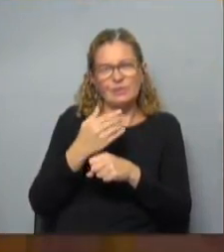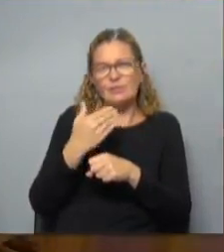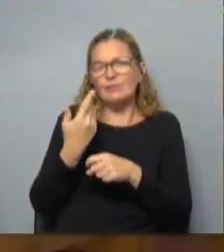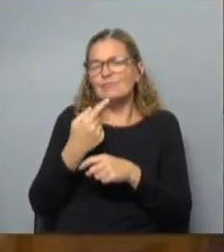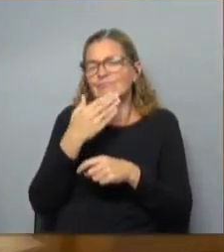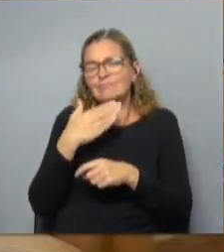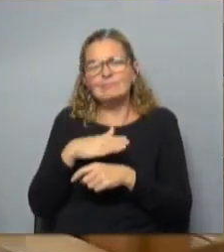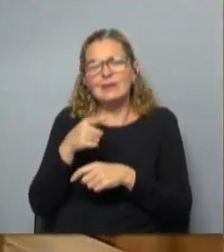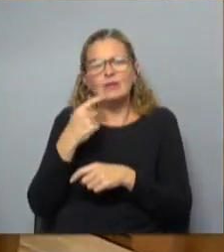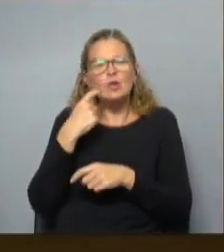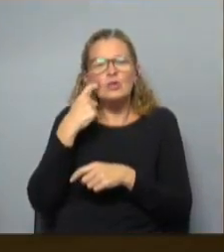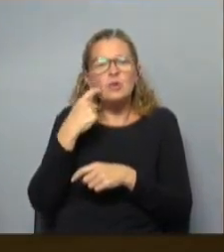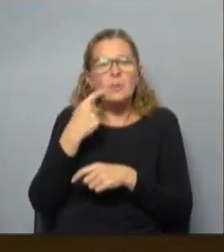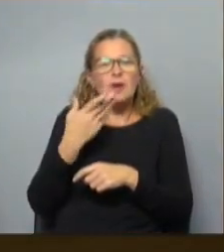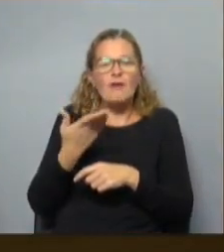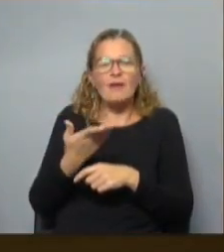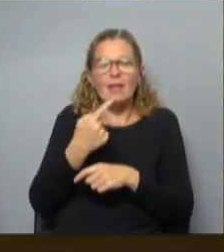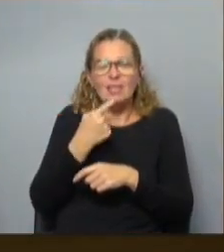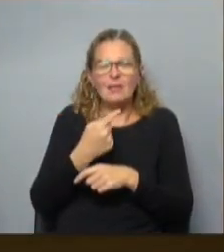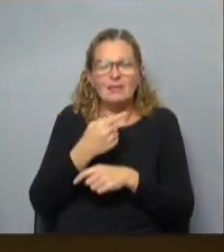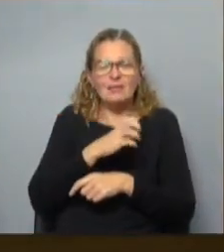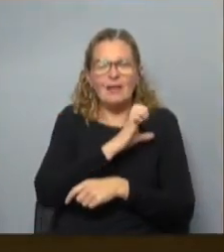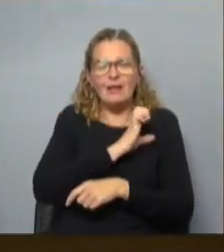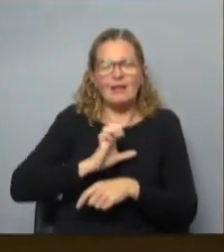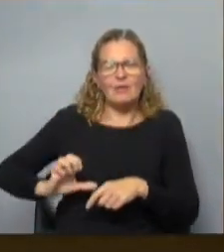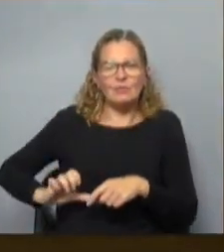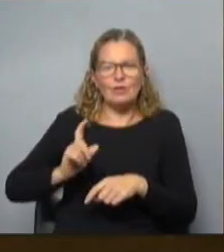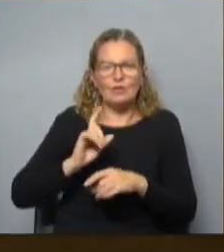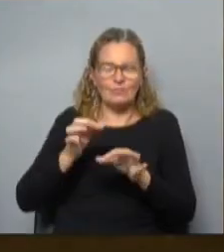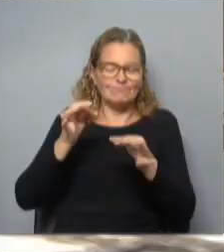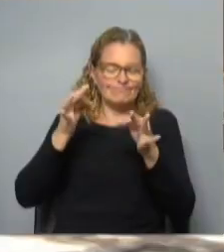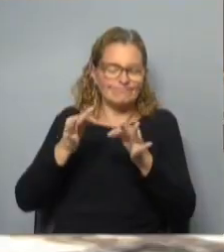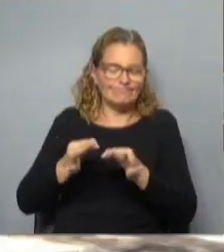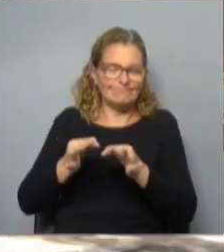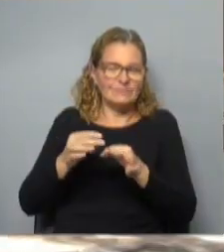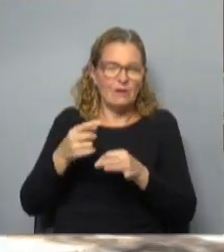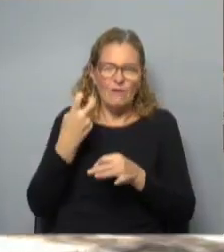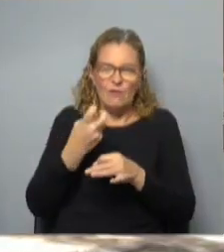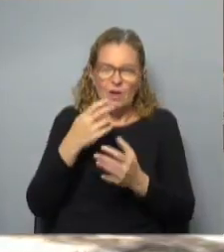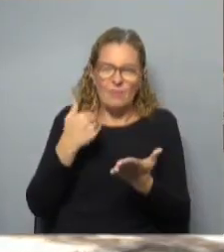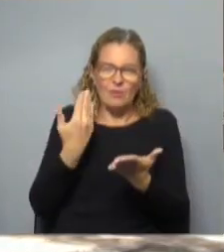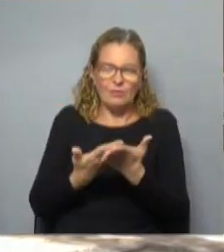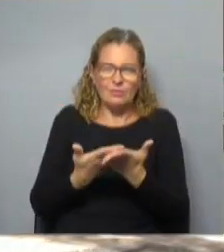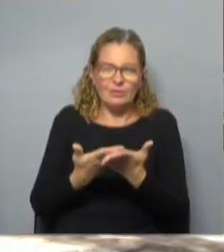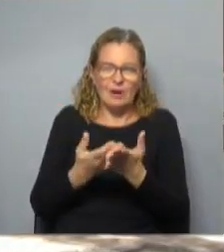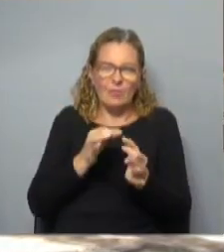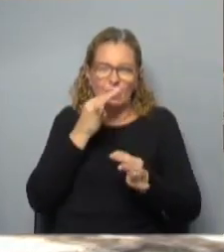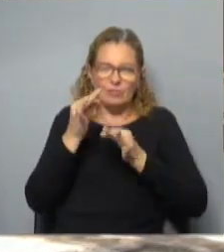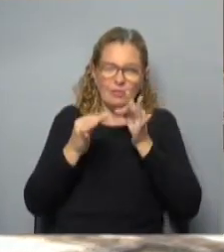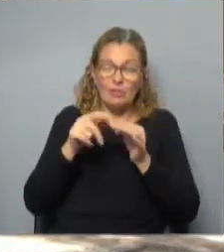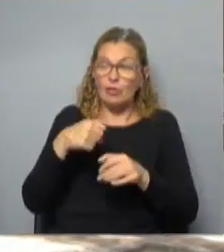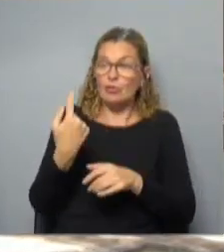se entiende que los números manejados por el poder ejecutivo no son exactos y buscan mostrar un relato exitoso a la opinión